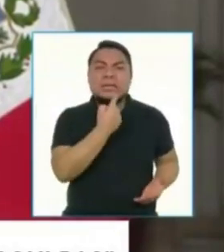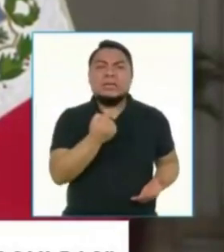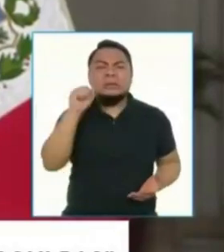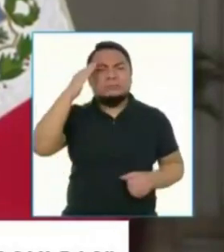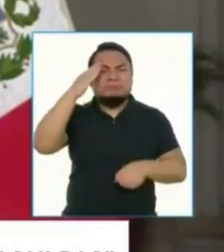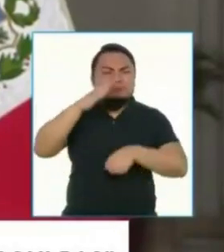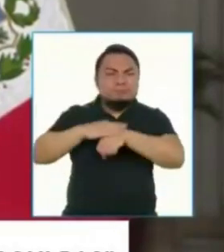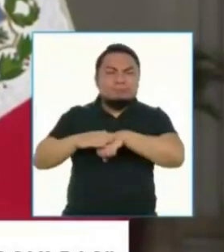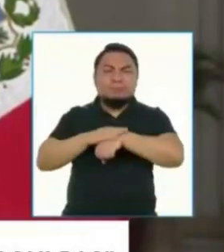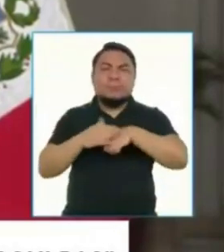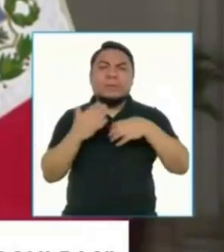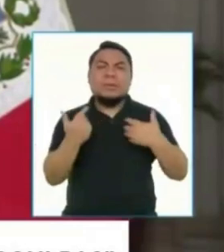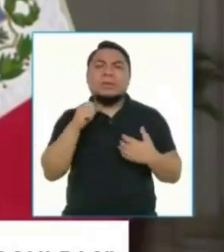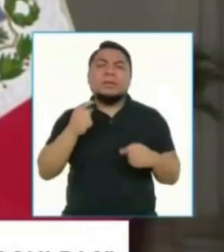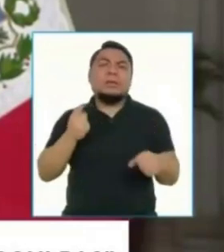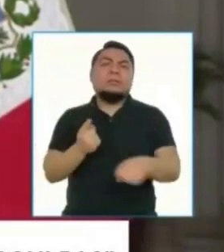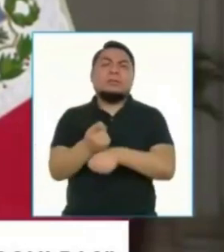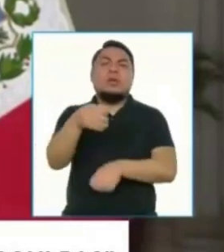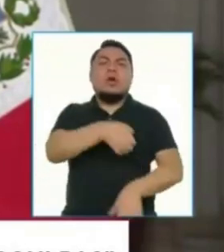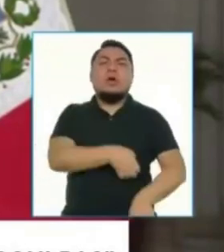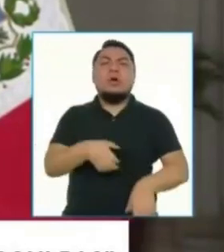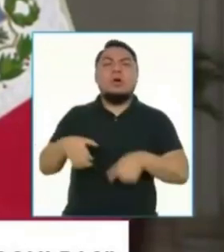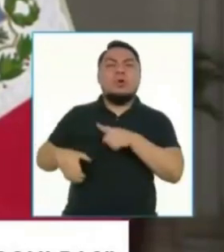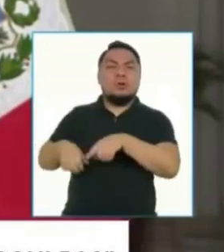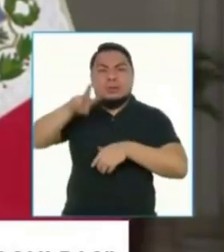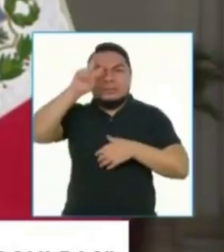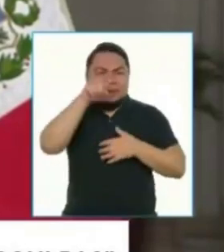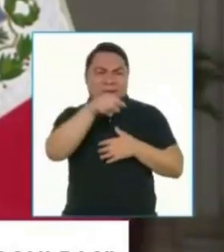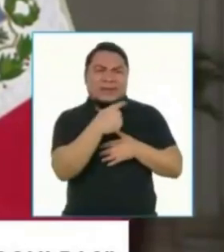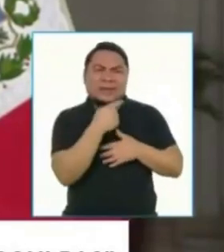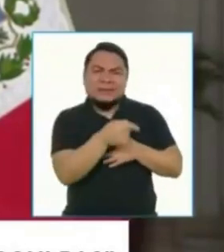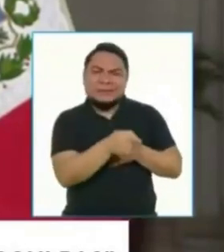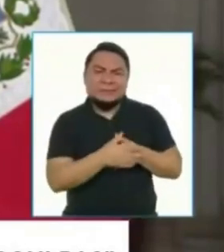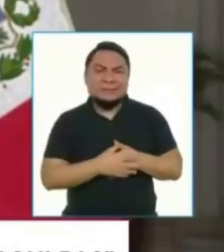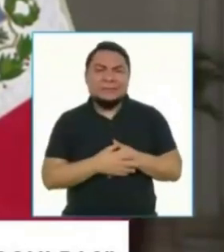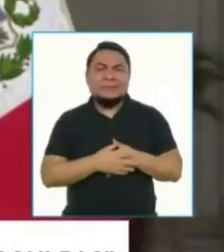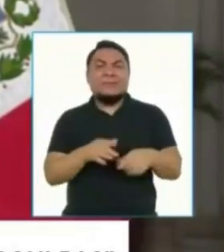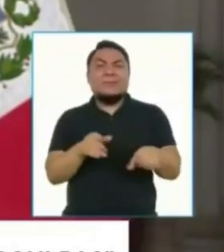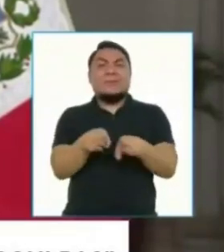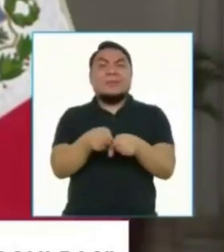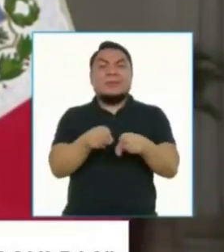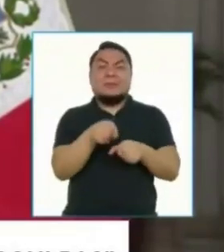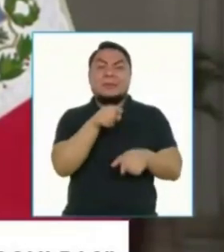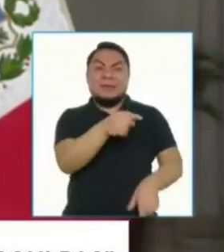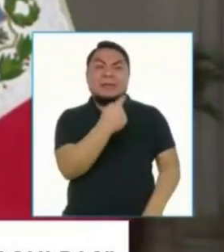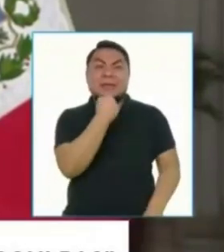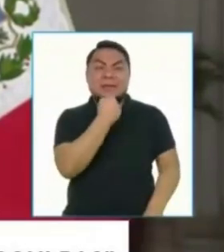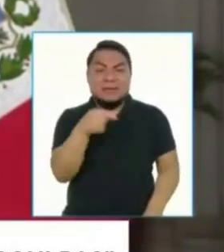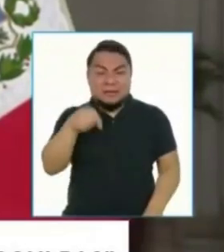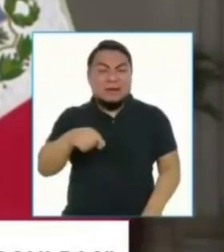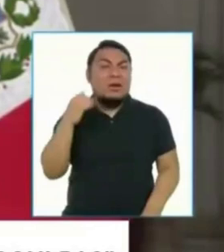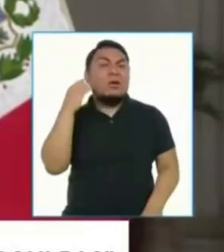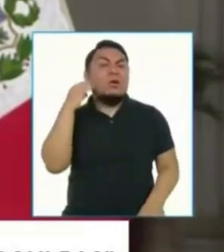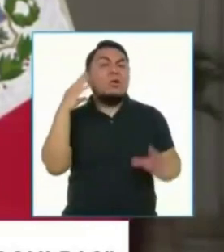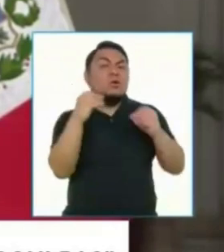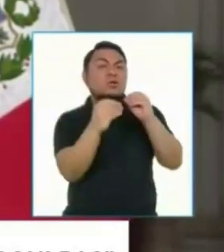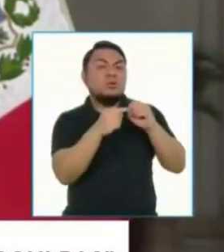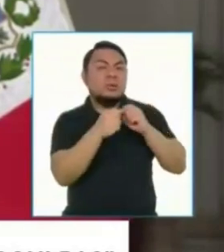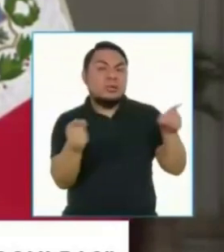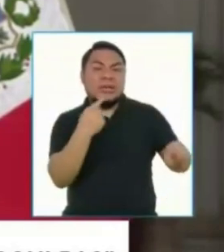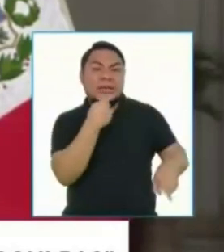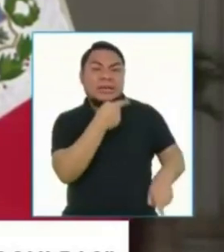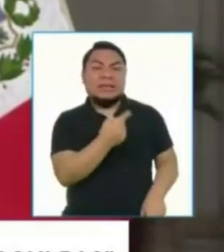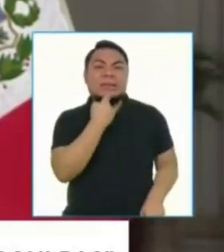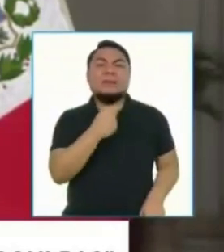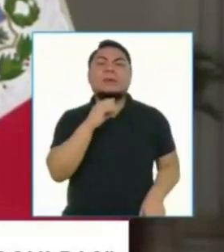más muertes, y ojo, los aclaro de antemano, estamos en septiembre, estamos más o menos a un mes